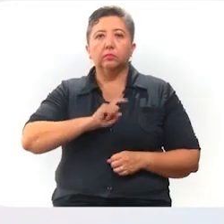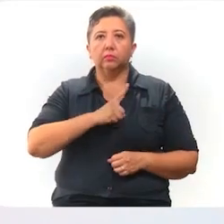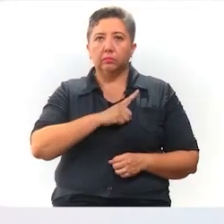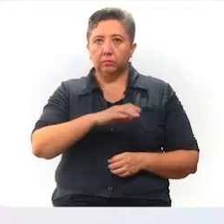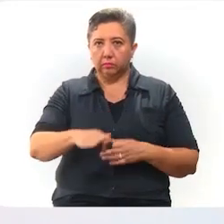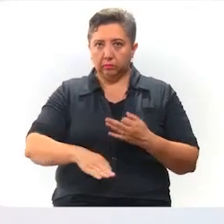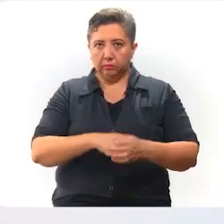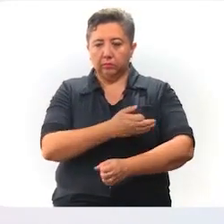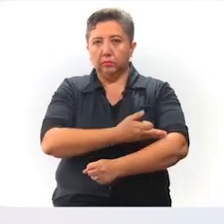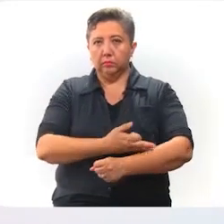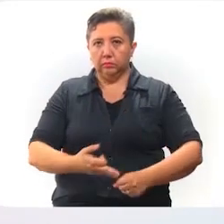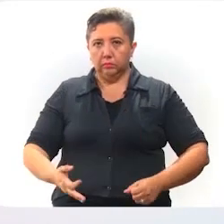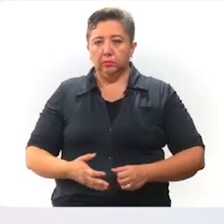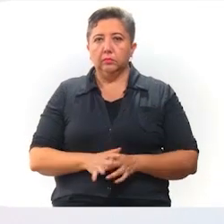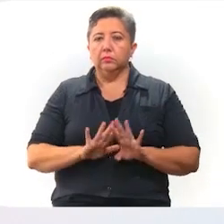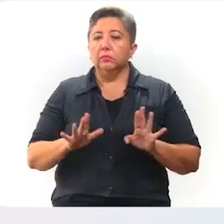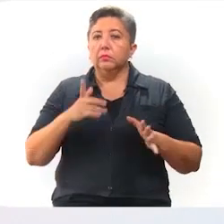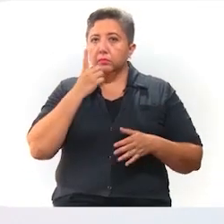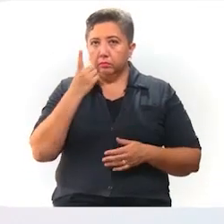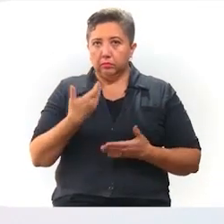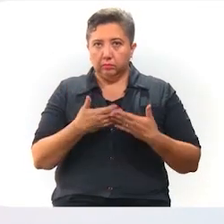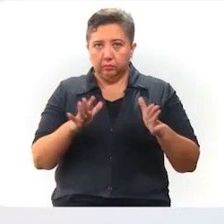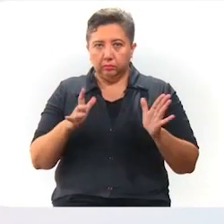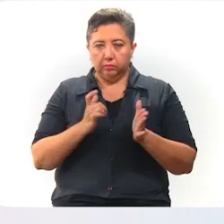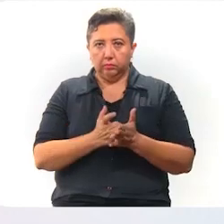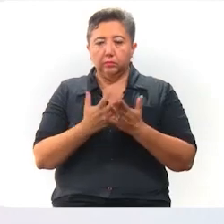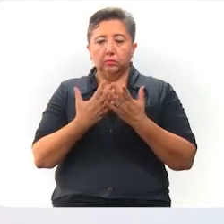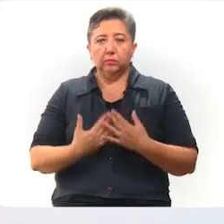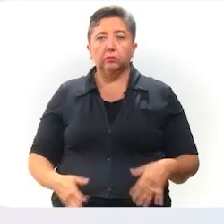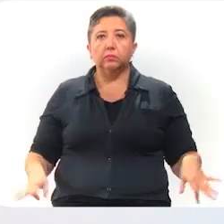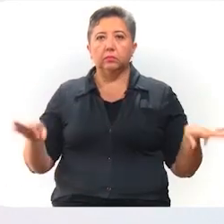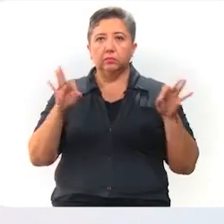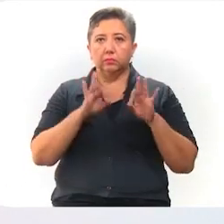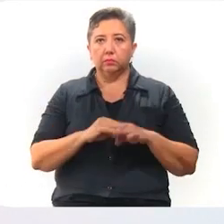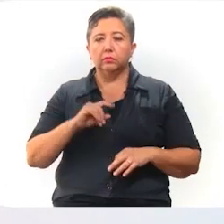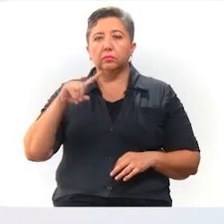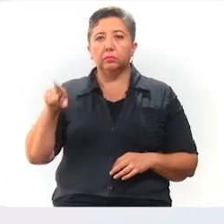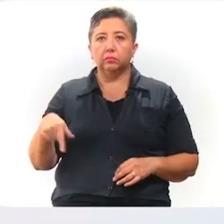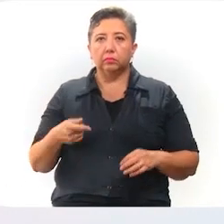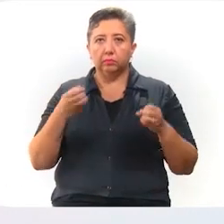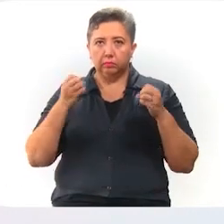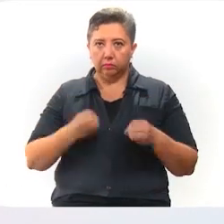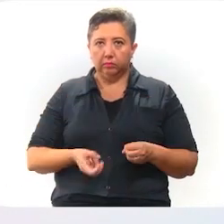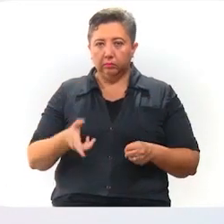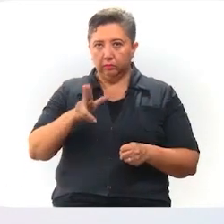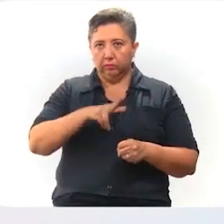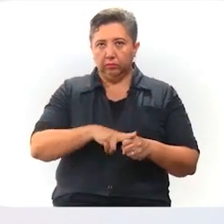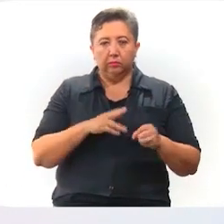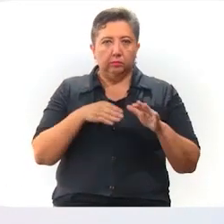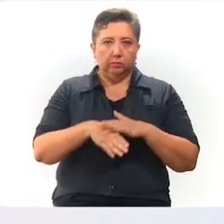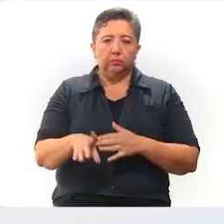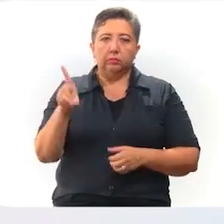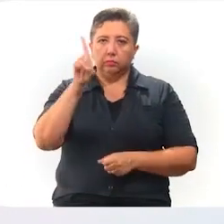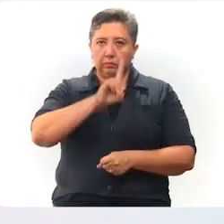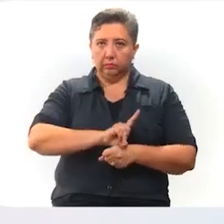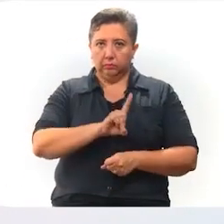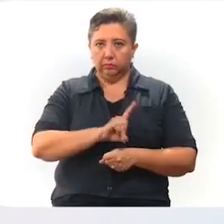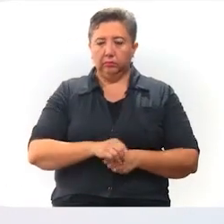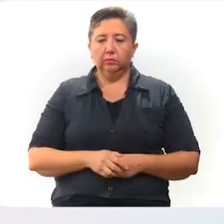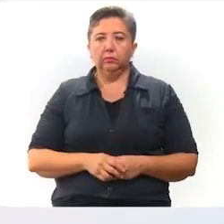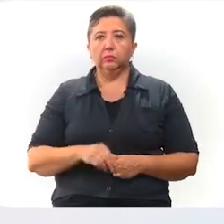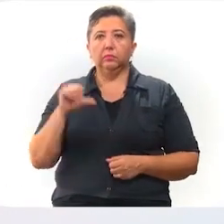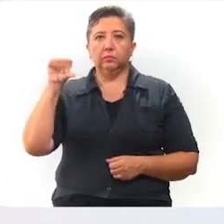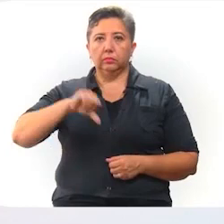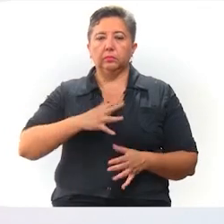salud y la de nuestras familias. Como se ha señalado, en la reapertura económica, los datos más importantes son la ocupación hospitalaria y los ingresos